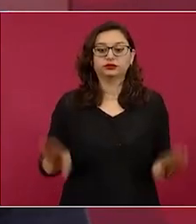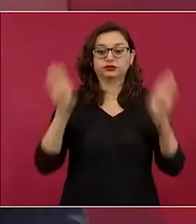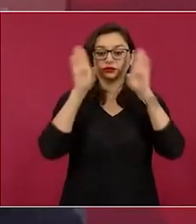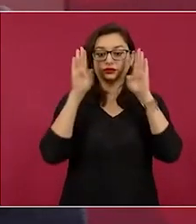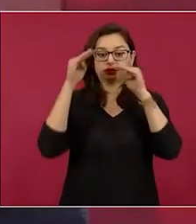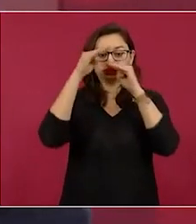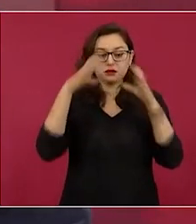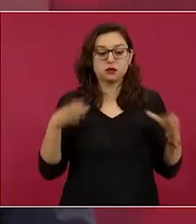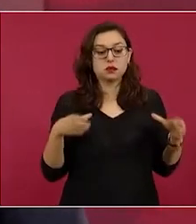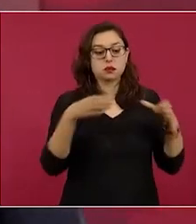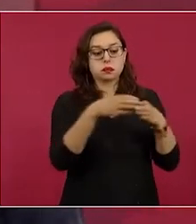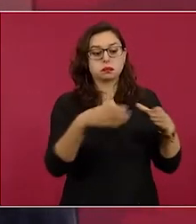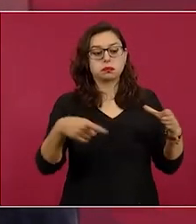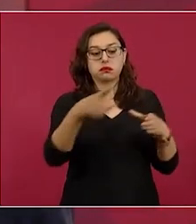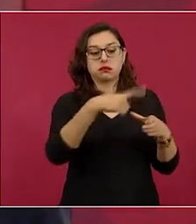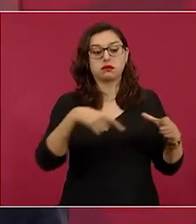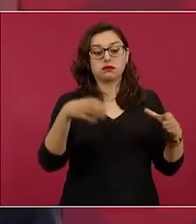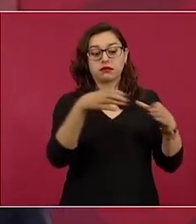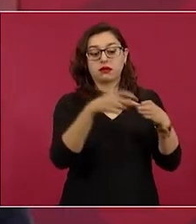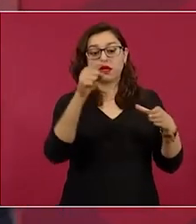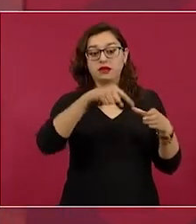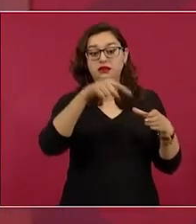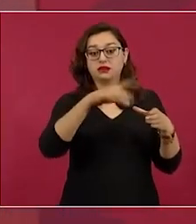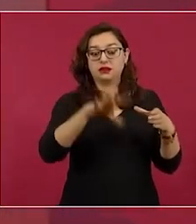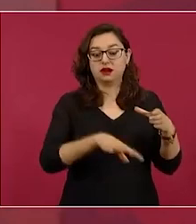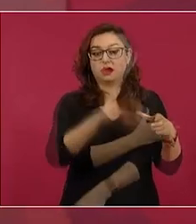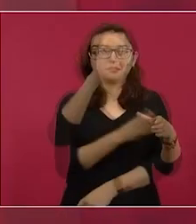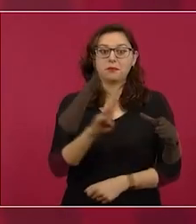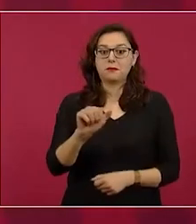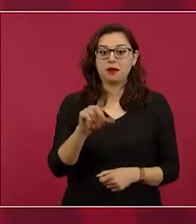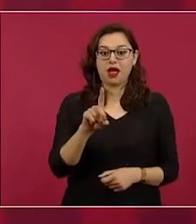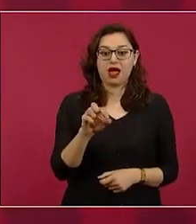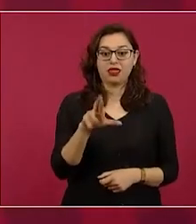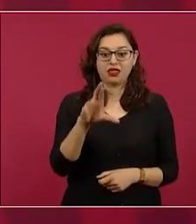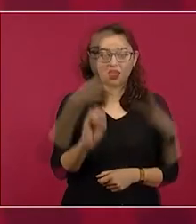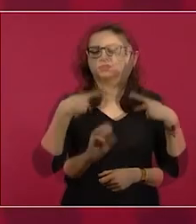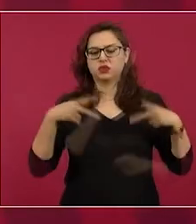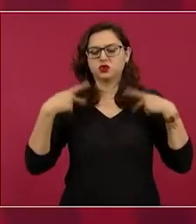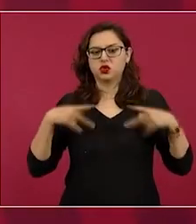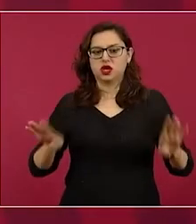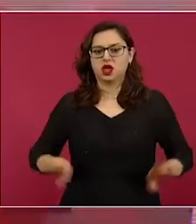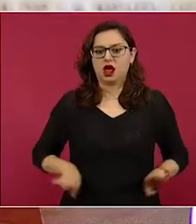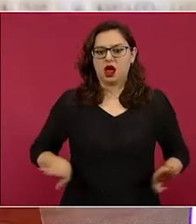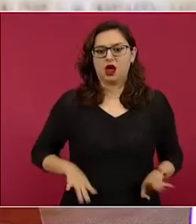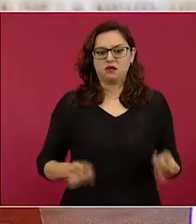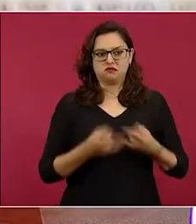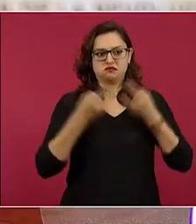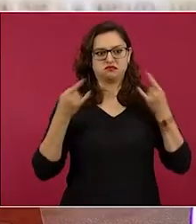surgió nada menos que Francisco I. Madero y otros